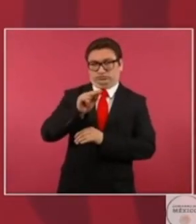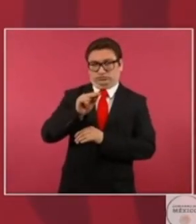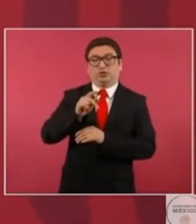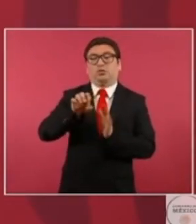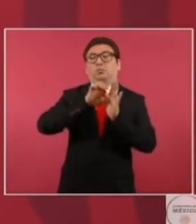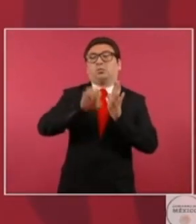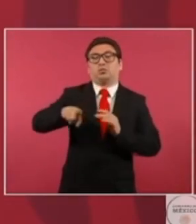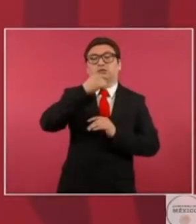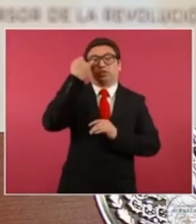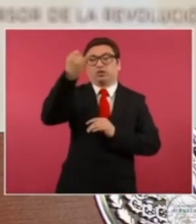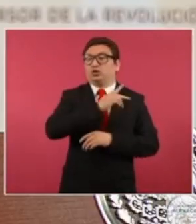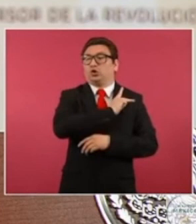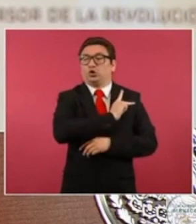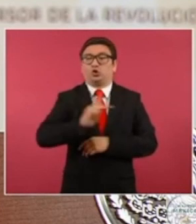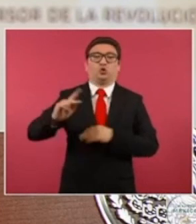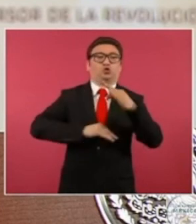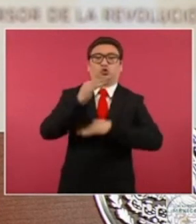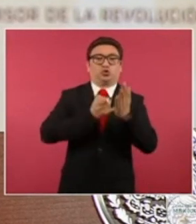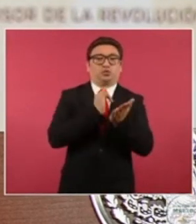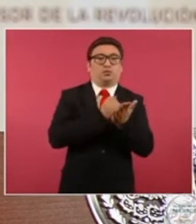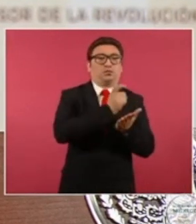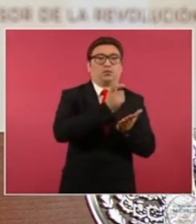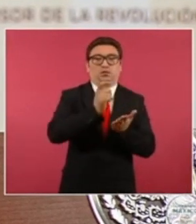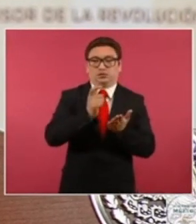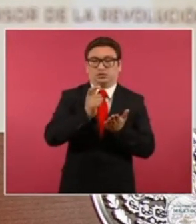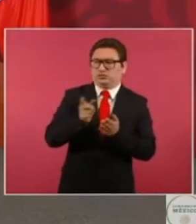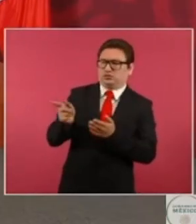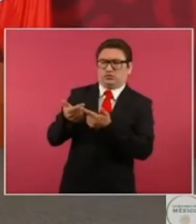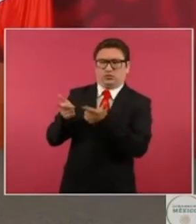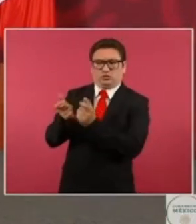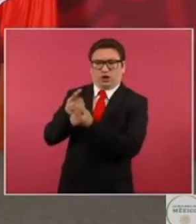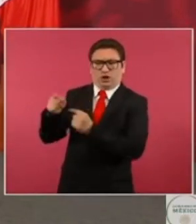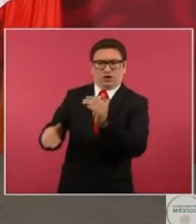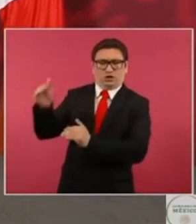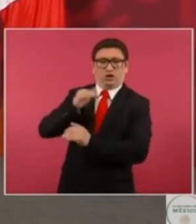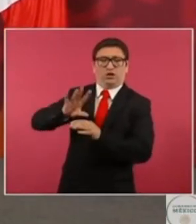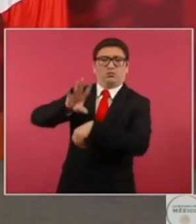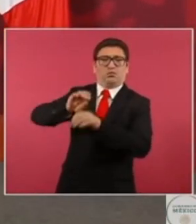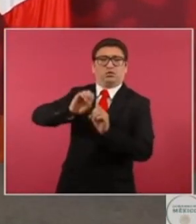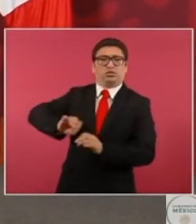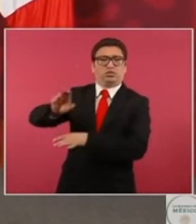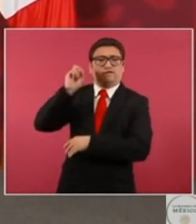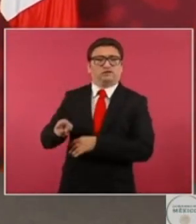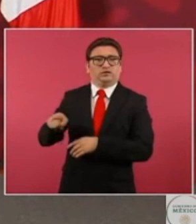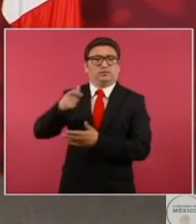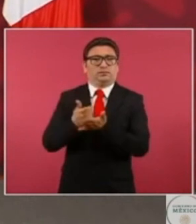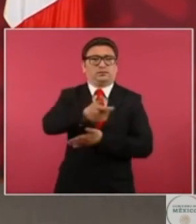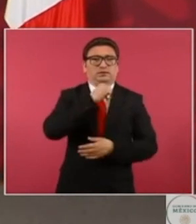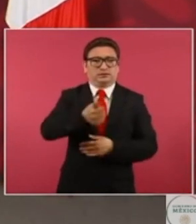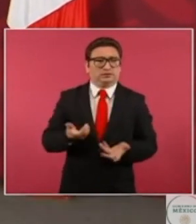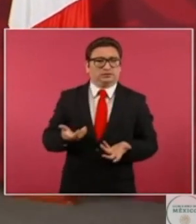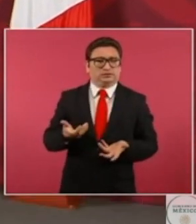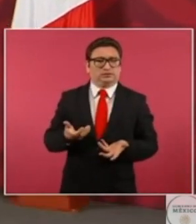pagamos impuestos y hay quienes tienen el privilegio de no pagar.